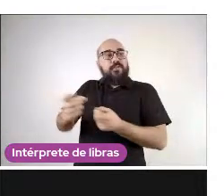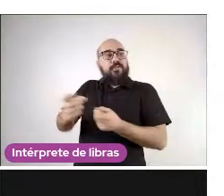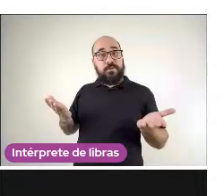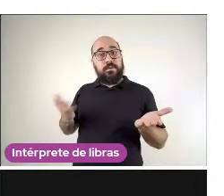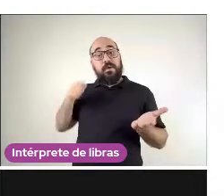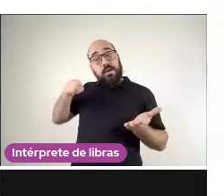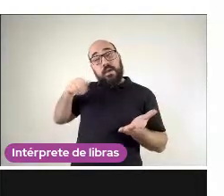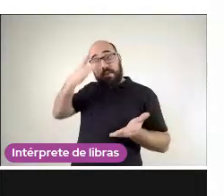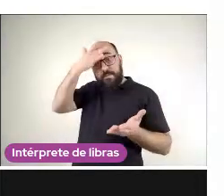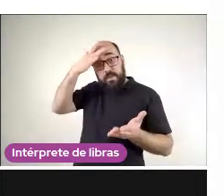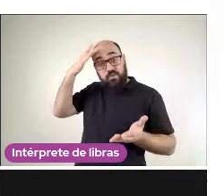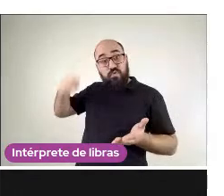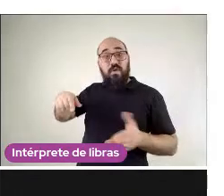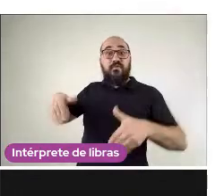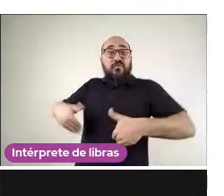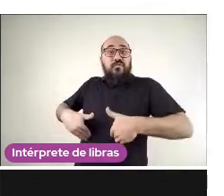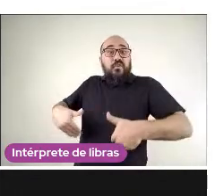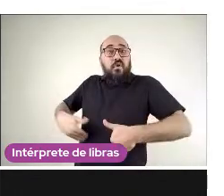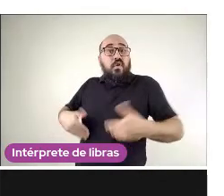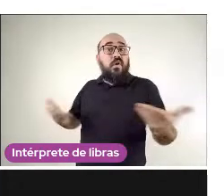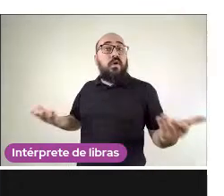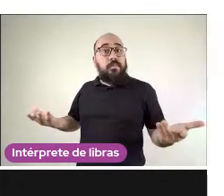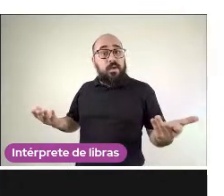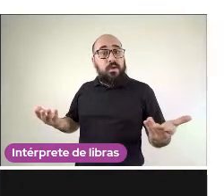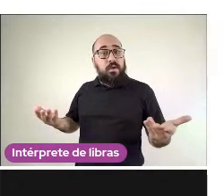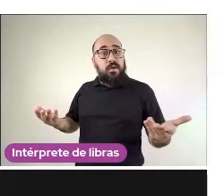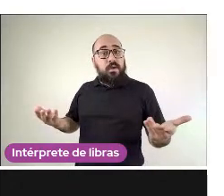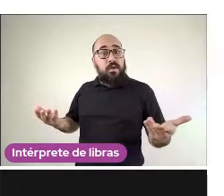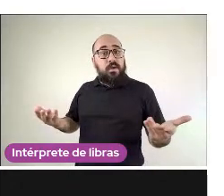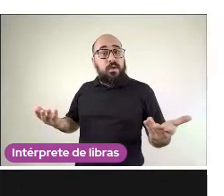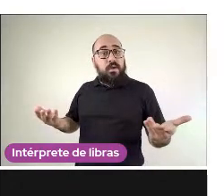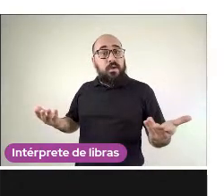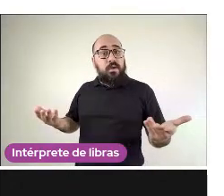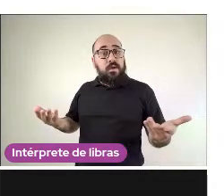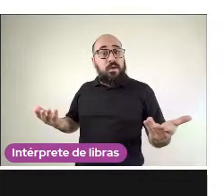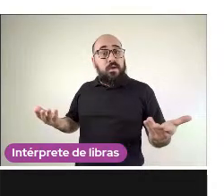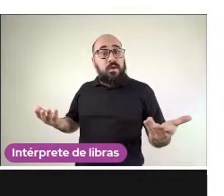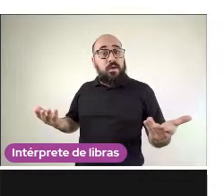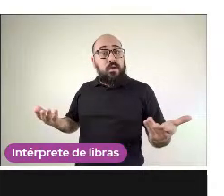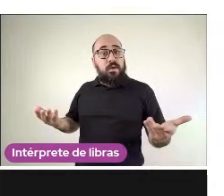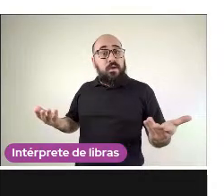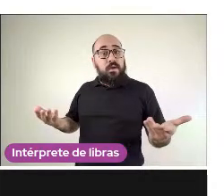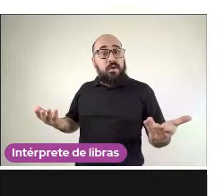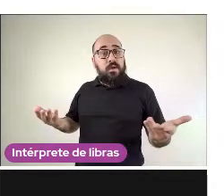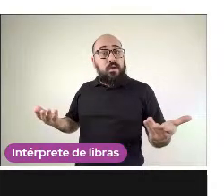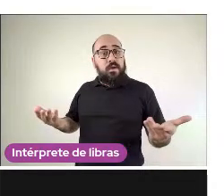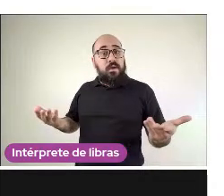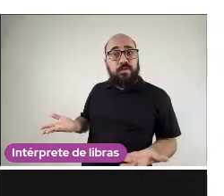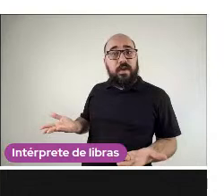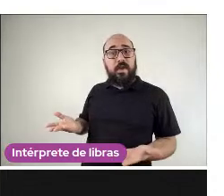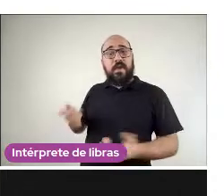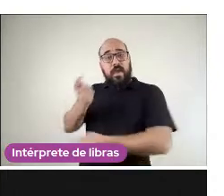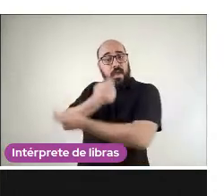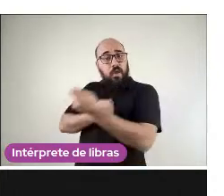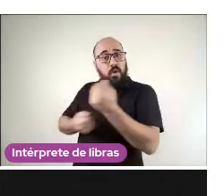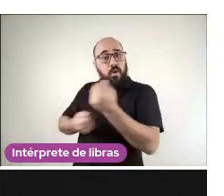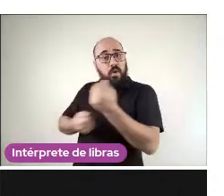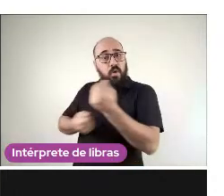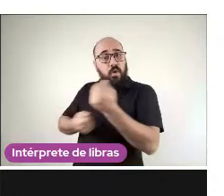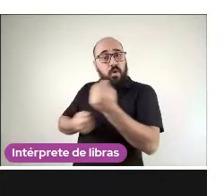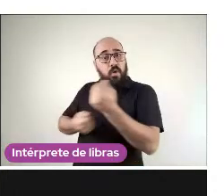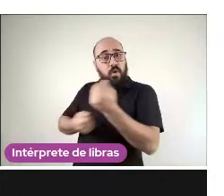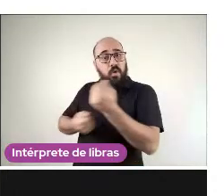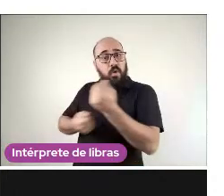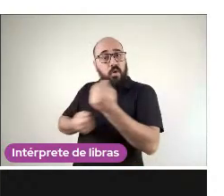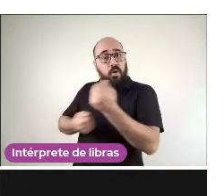incluso. Entonces, es muy importante que esto lo tengamos en cuenta porque si hay algo que va mal